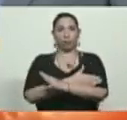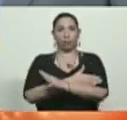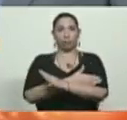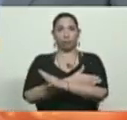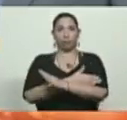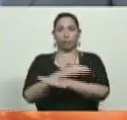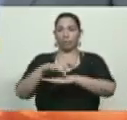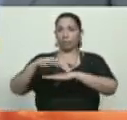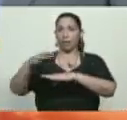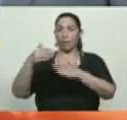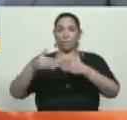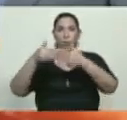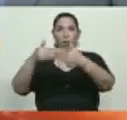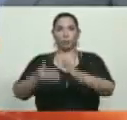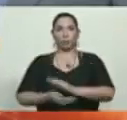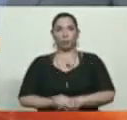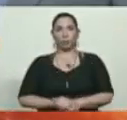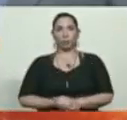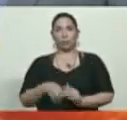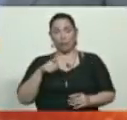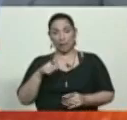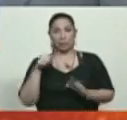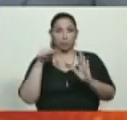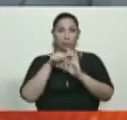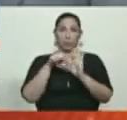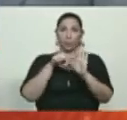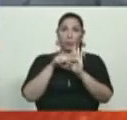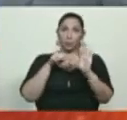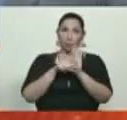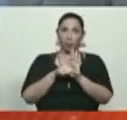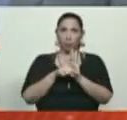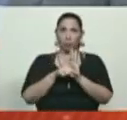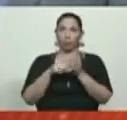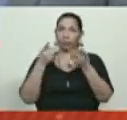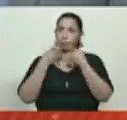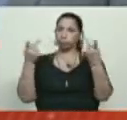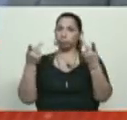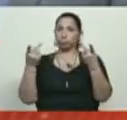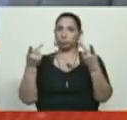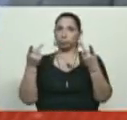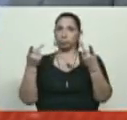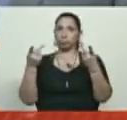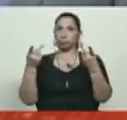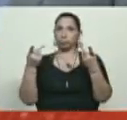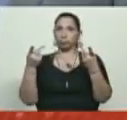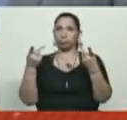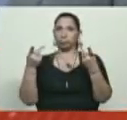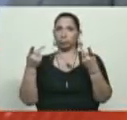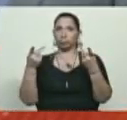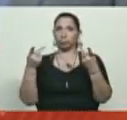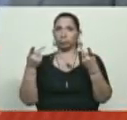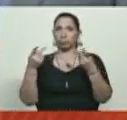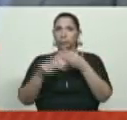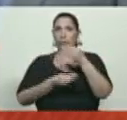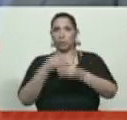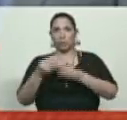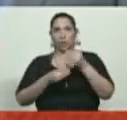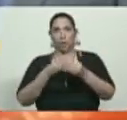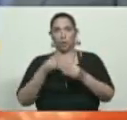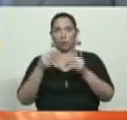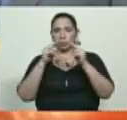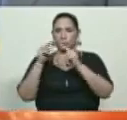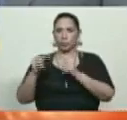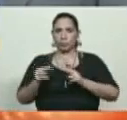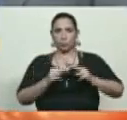puerto. Por eso estas medidas que ya se irán anunciando y serán hechas del conocimiento